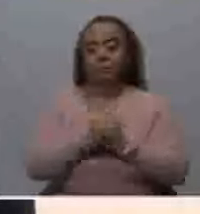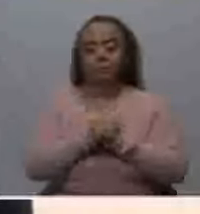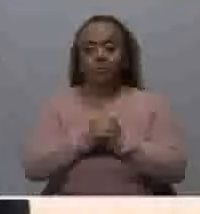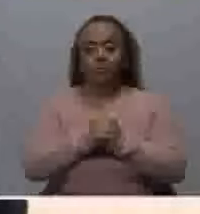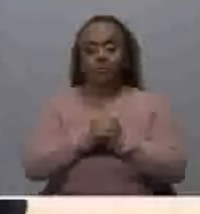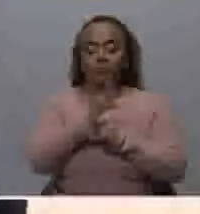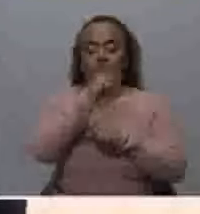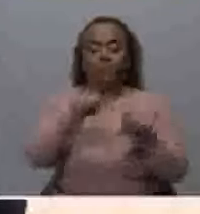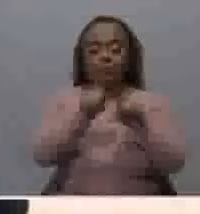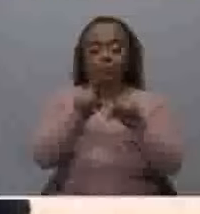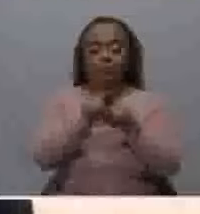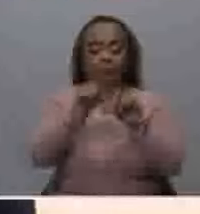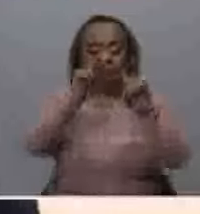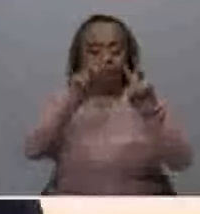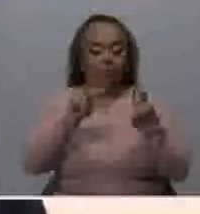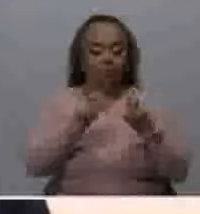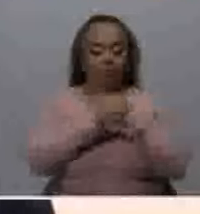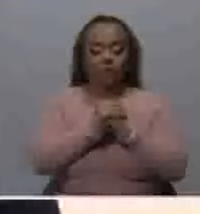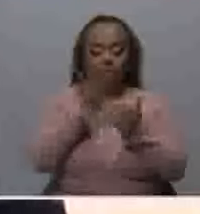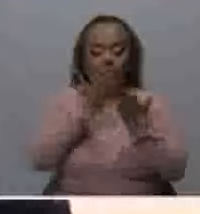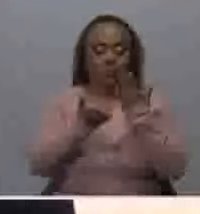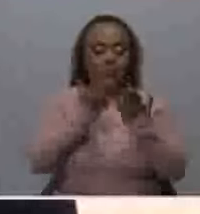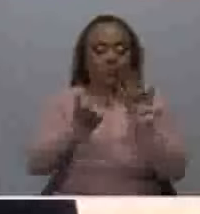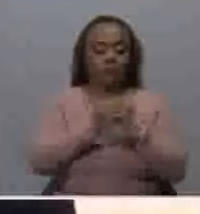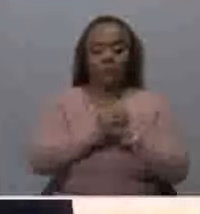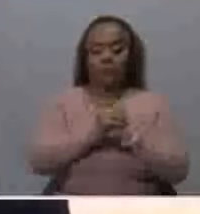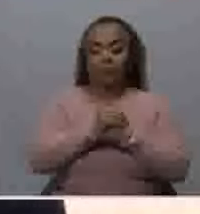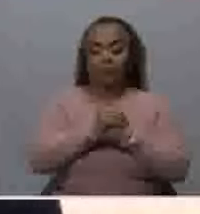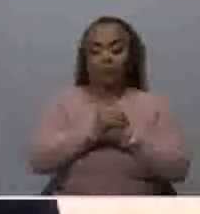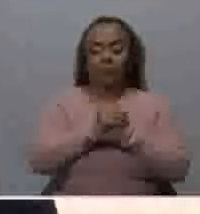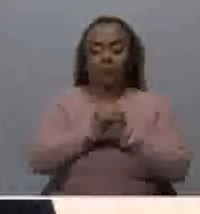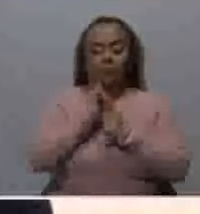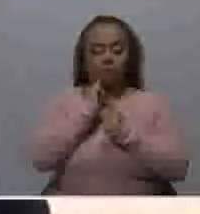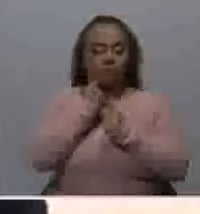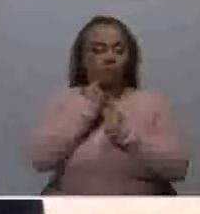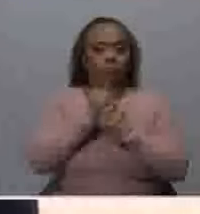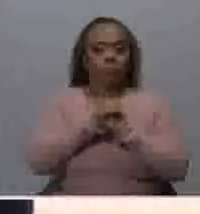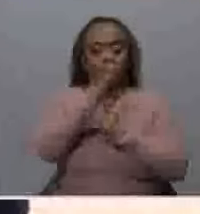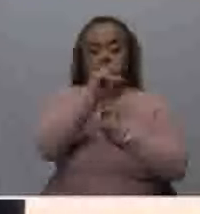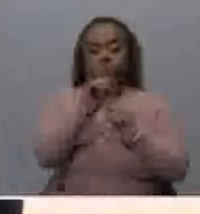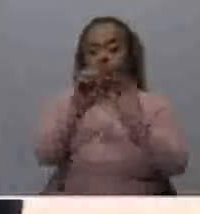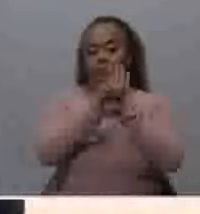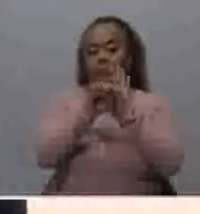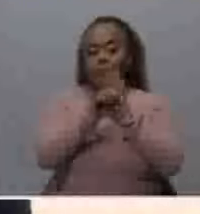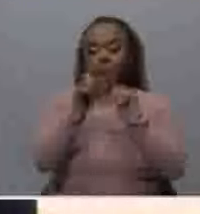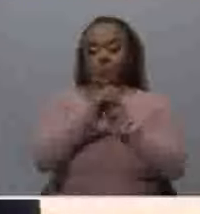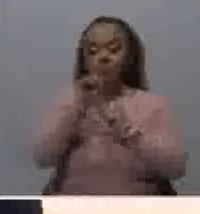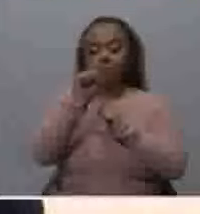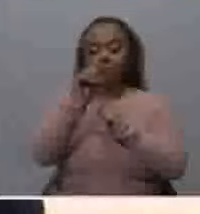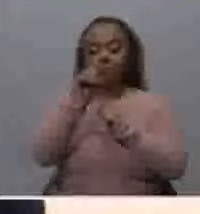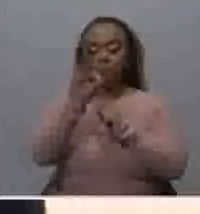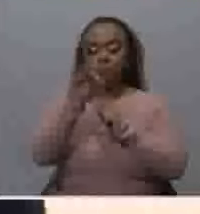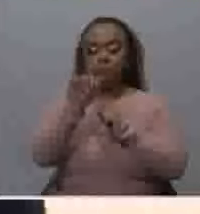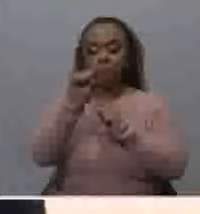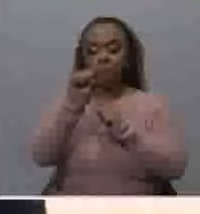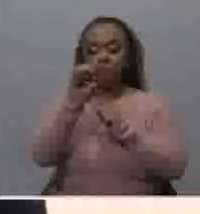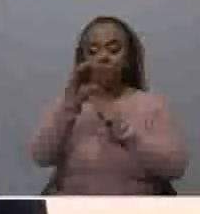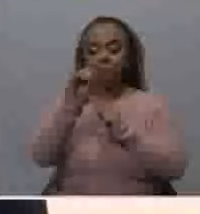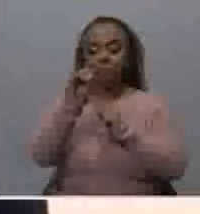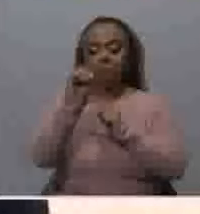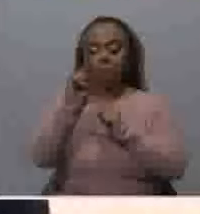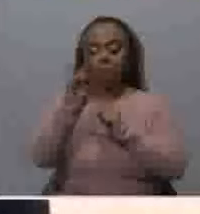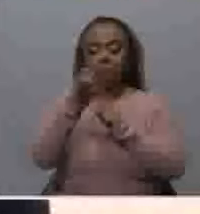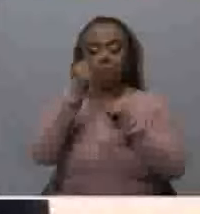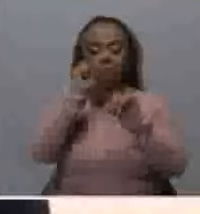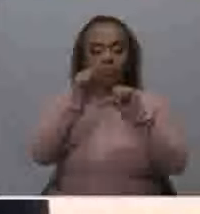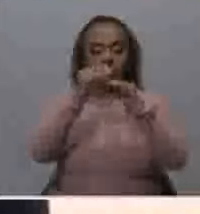nacional. Incluso uno revisa cualquier ranking, algunos muy serios, como por ejemplo SofaScore, pone a Costa Rica de último, ¿no?